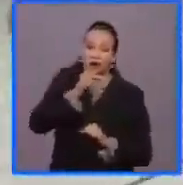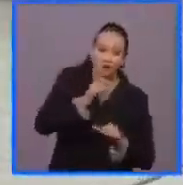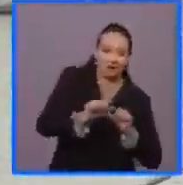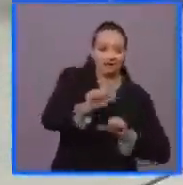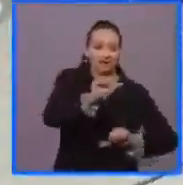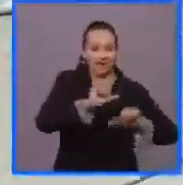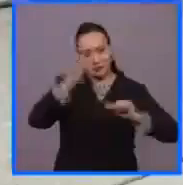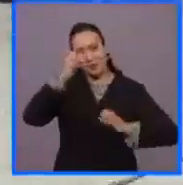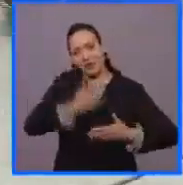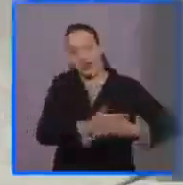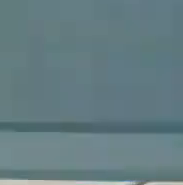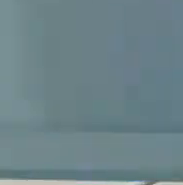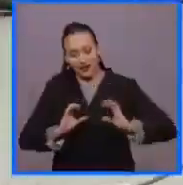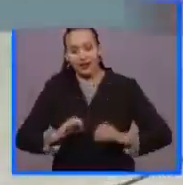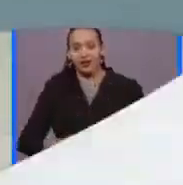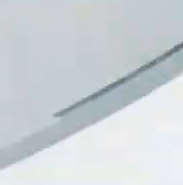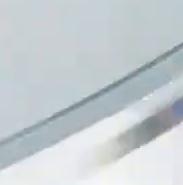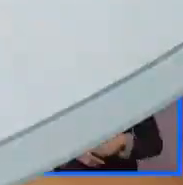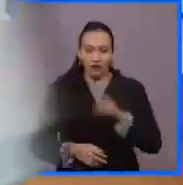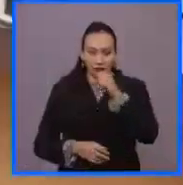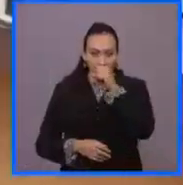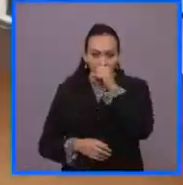profesional.